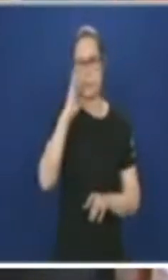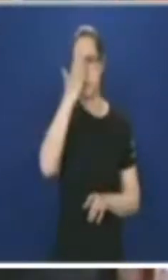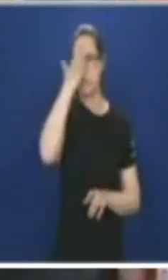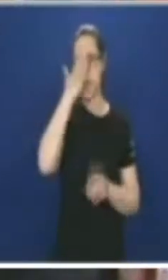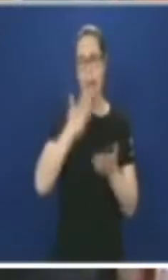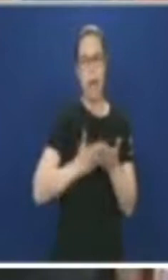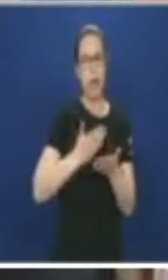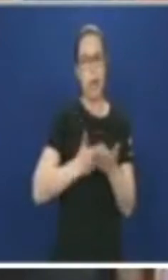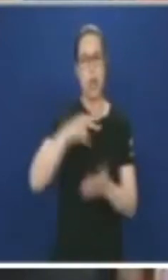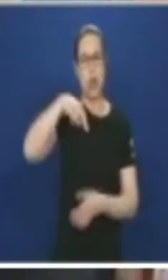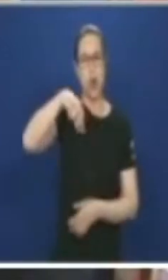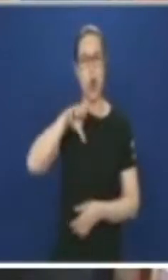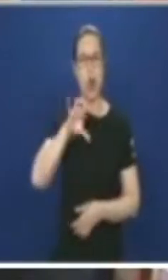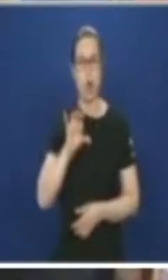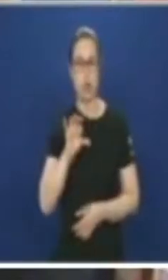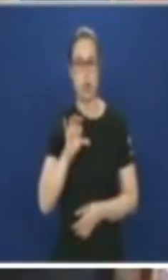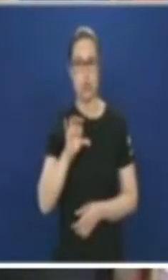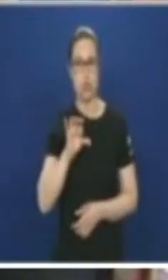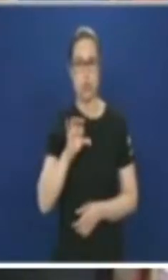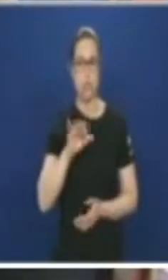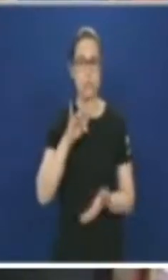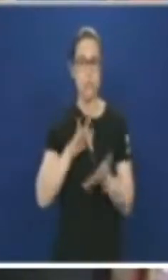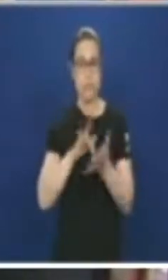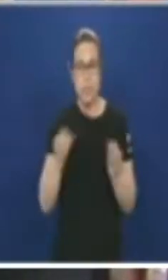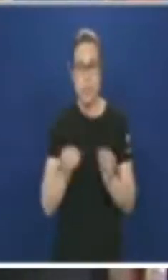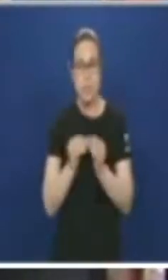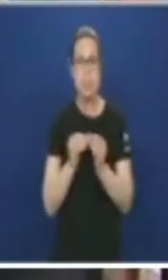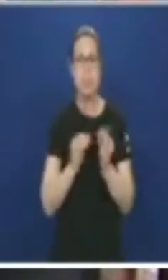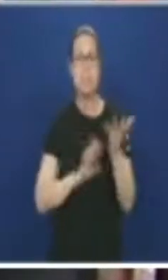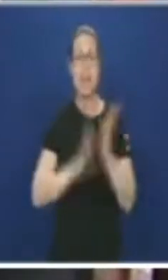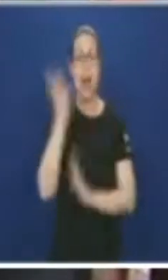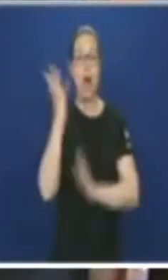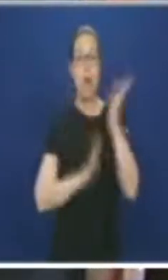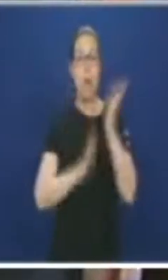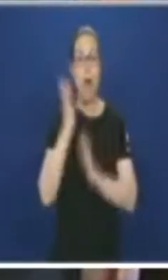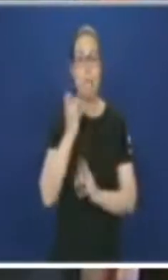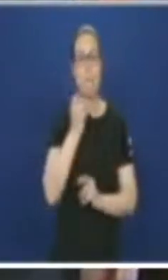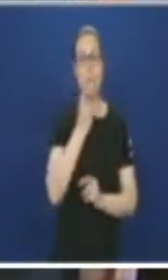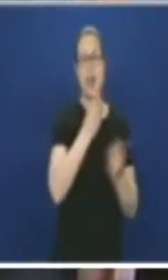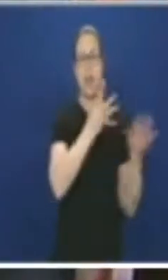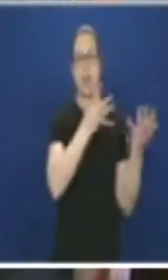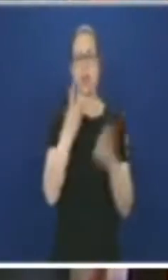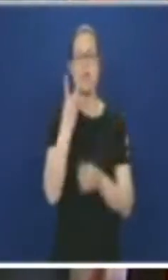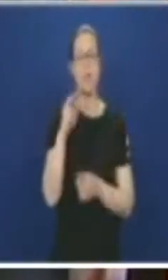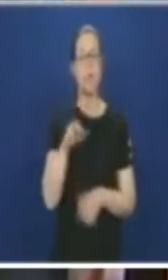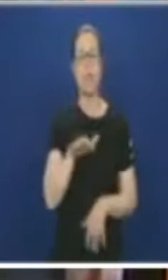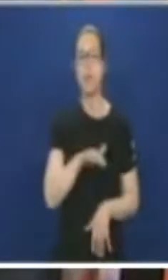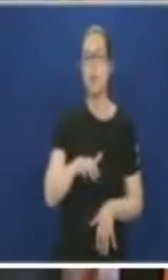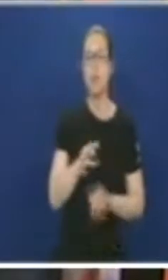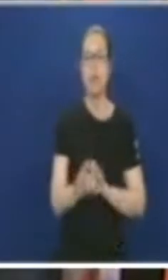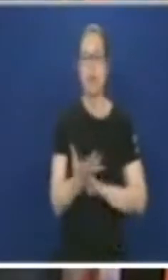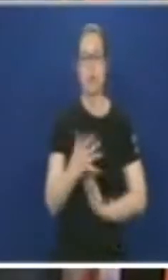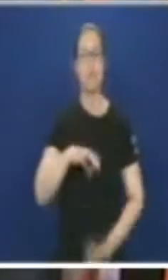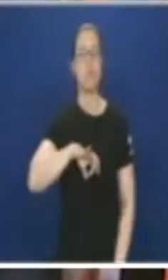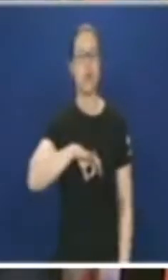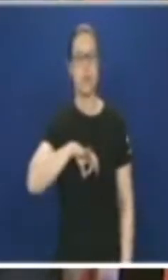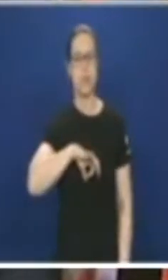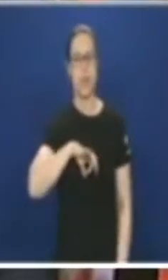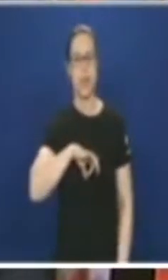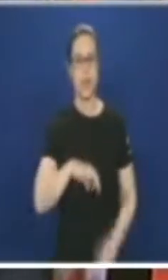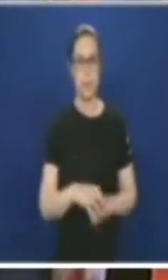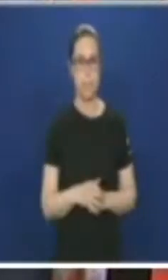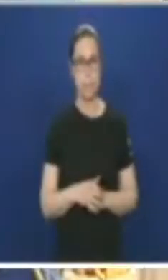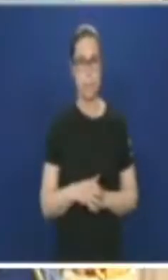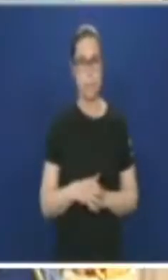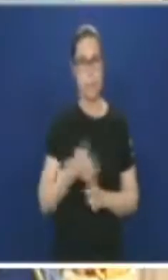concebida un serán de San Xoán en 1920 en Pontevedra e materializada en